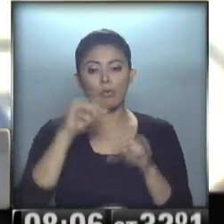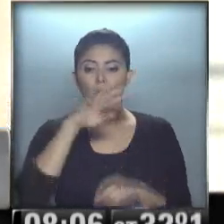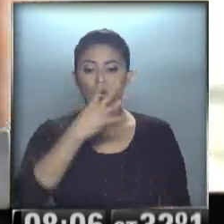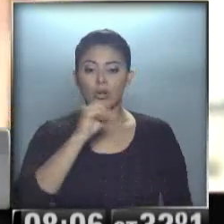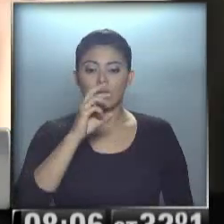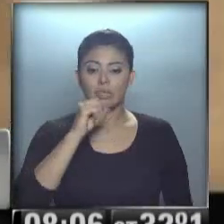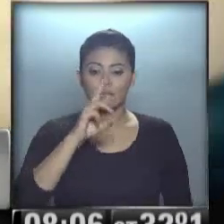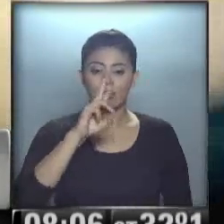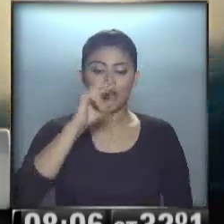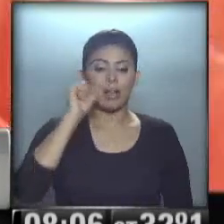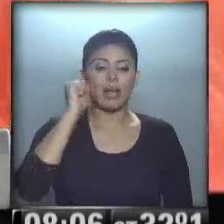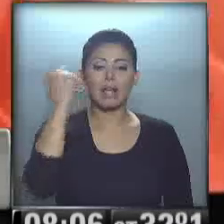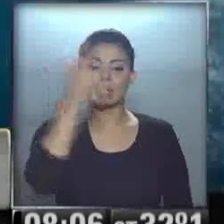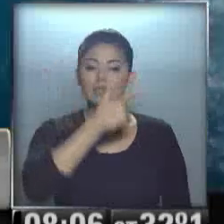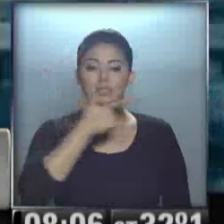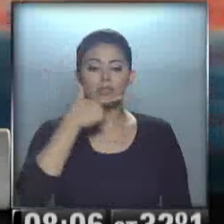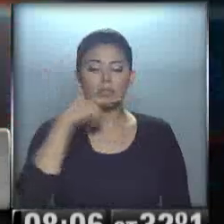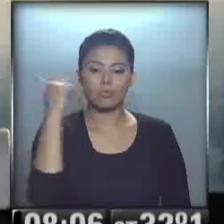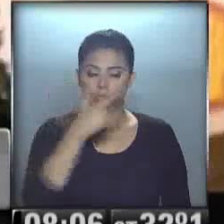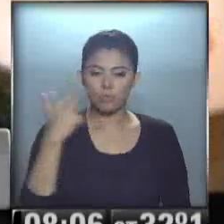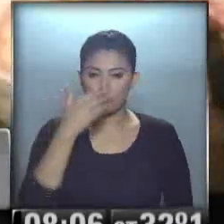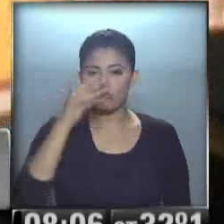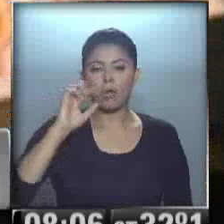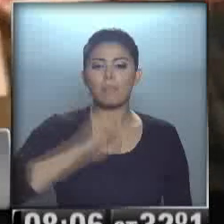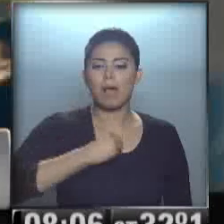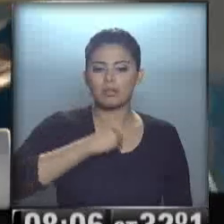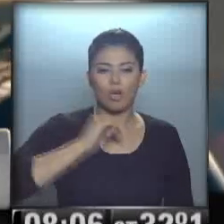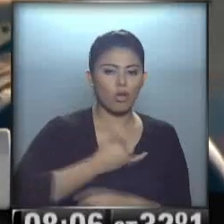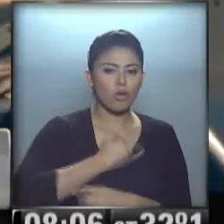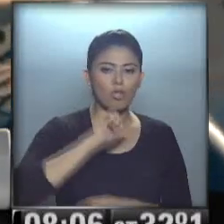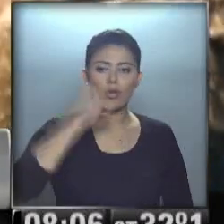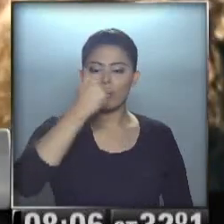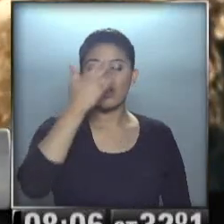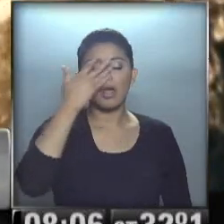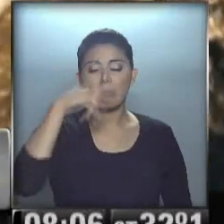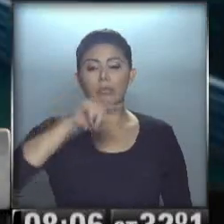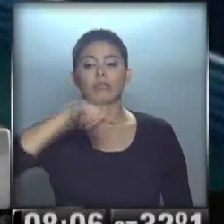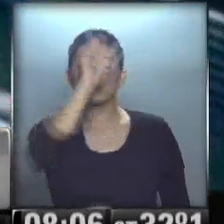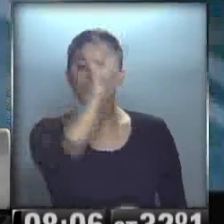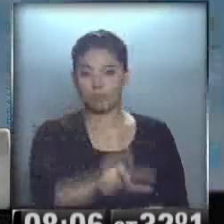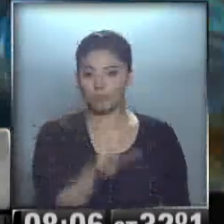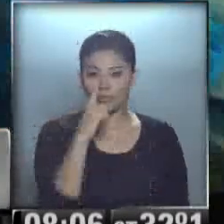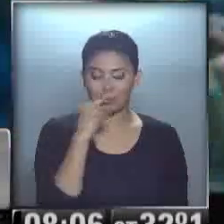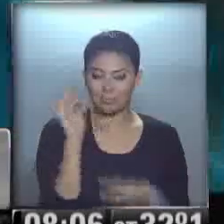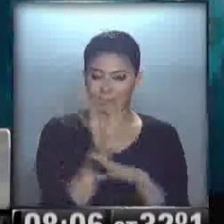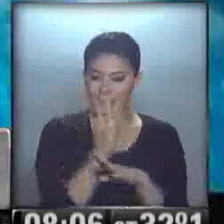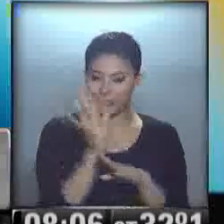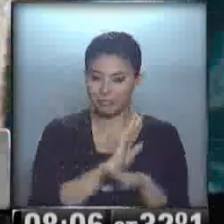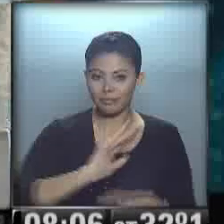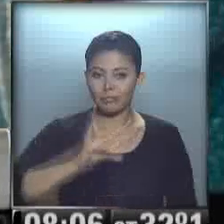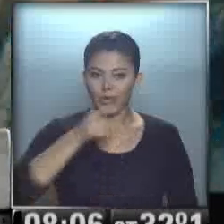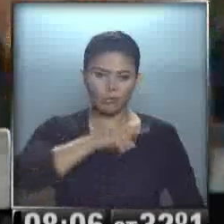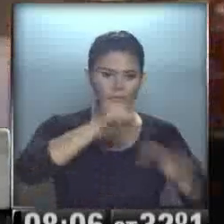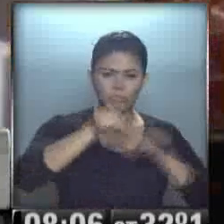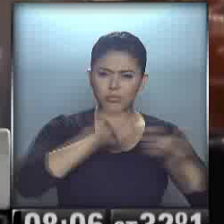Rush, Pasión y Gloria. Chris Hemsworth deja el mazo de Thor por un rato para ponerse en la piel de James Hunt y así reflotar uno de los grandes duelos de